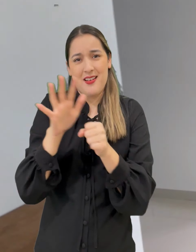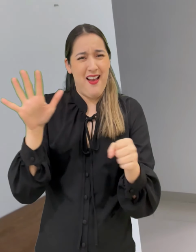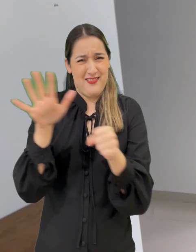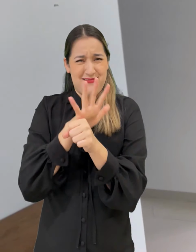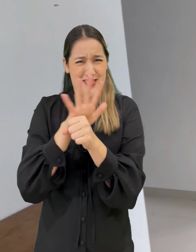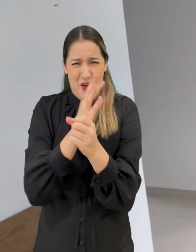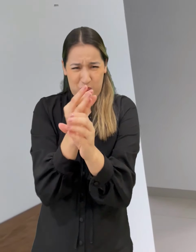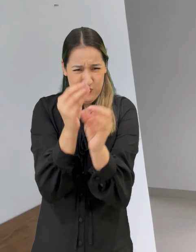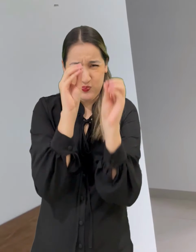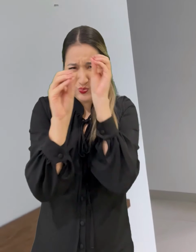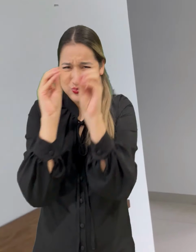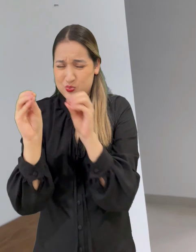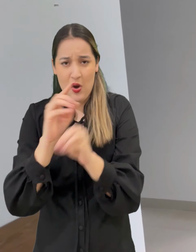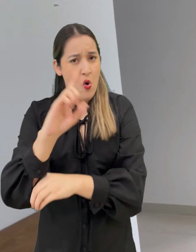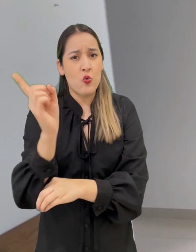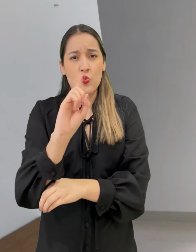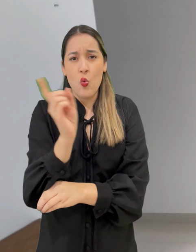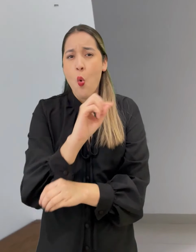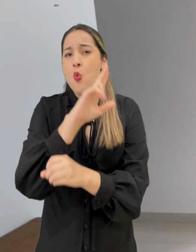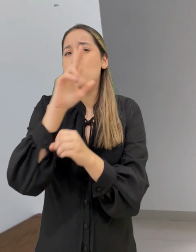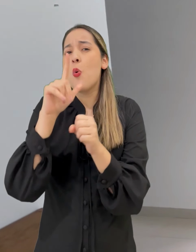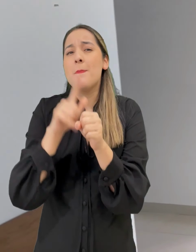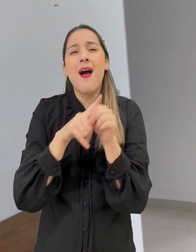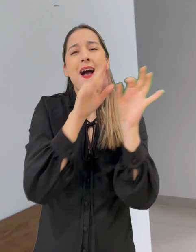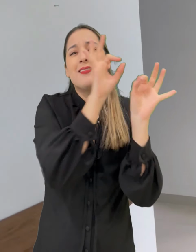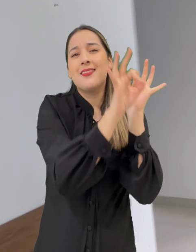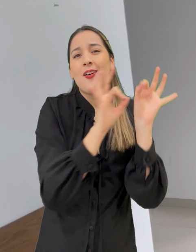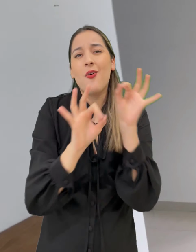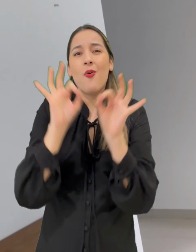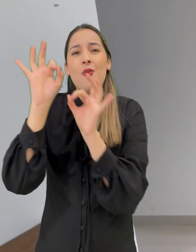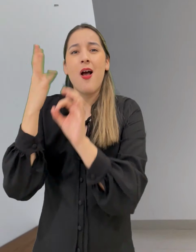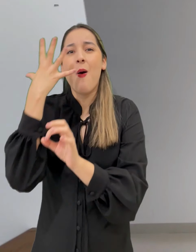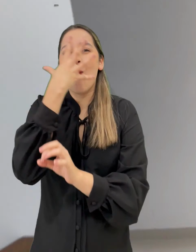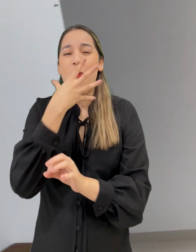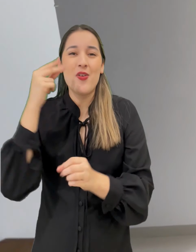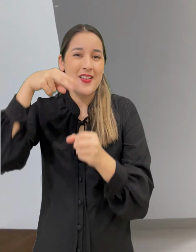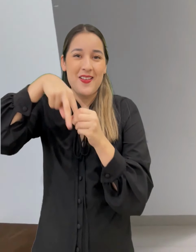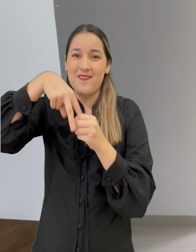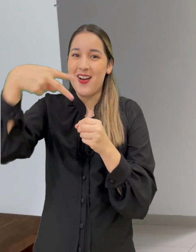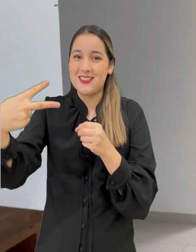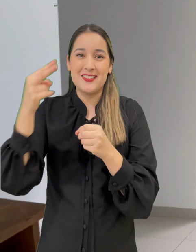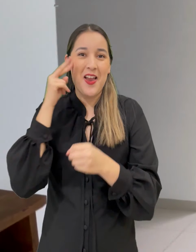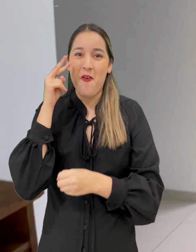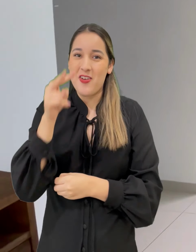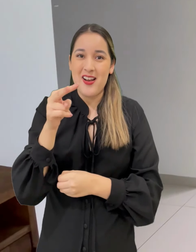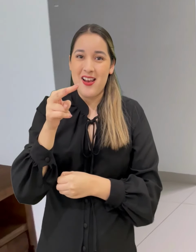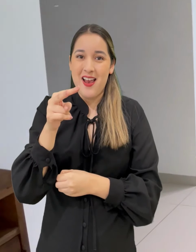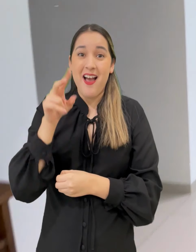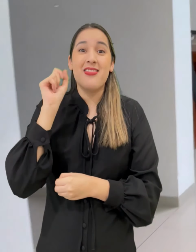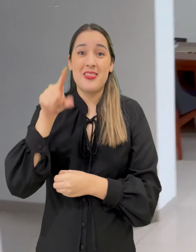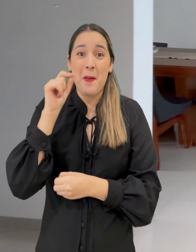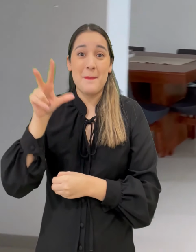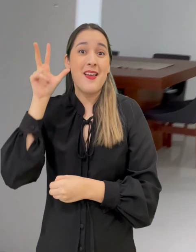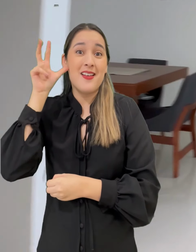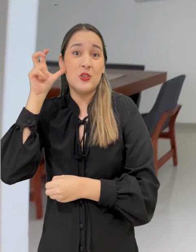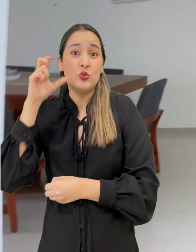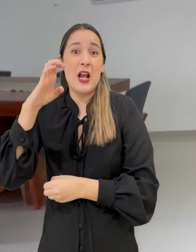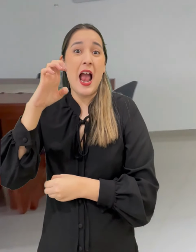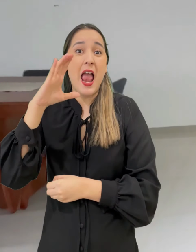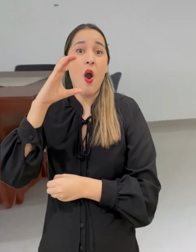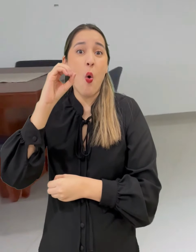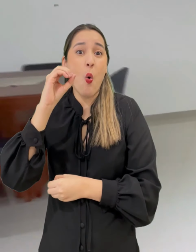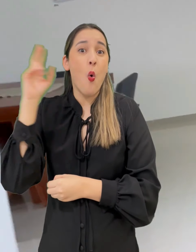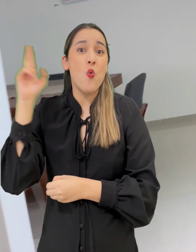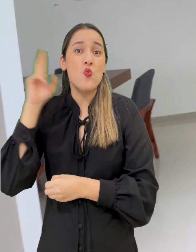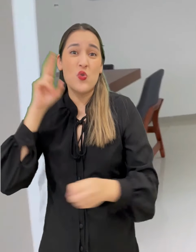y mire muy muy llena de cosas sino que es que no se mira vacía ni que no se escuche este eco porque en esta